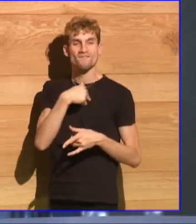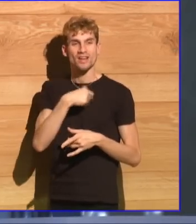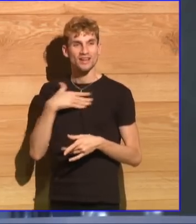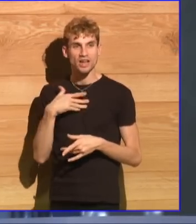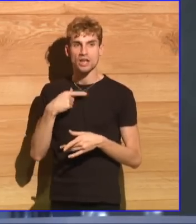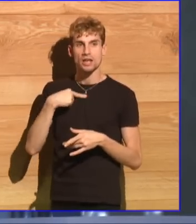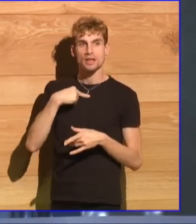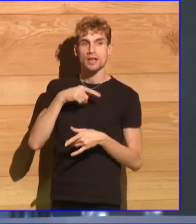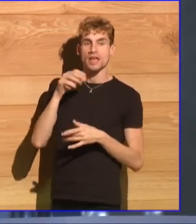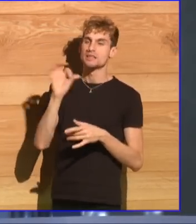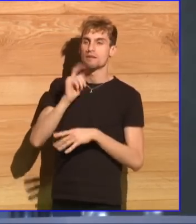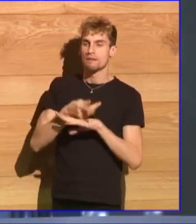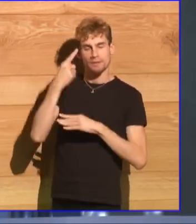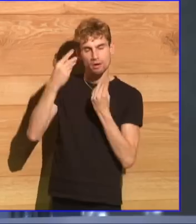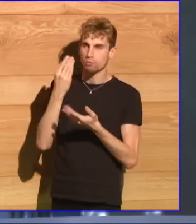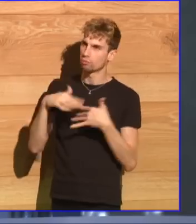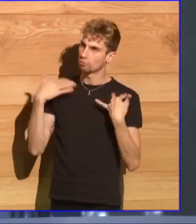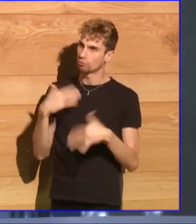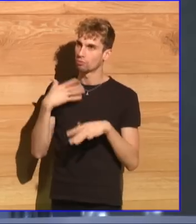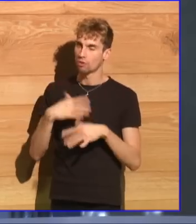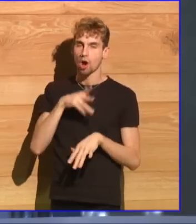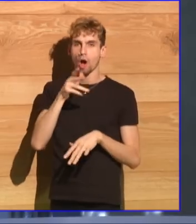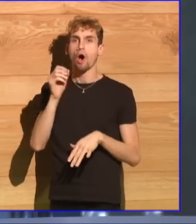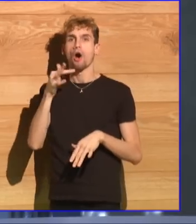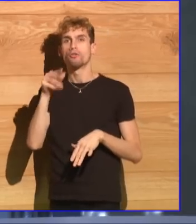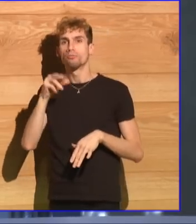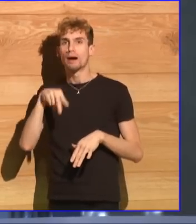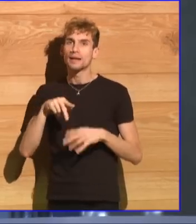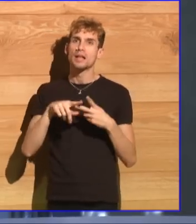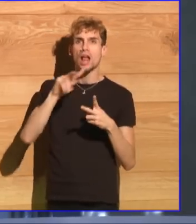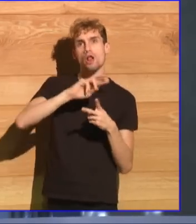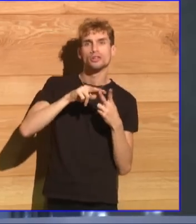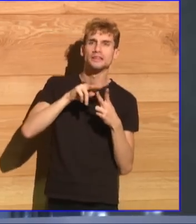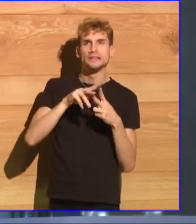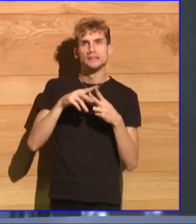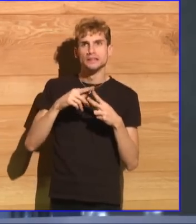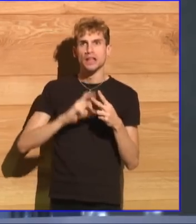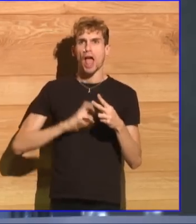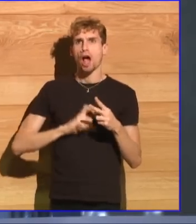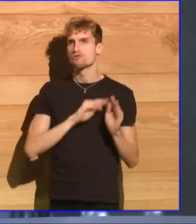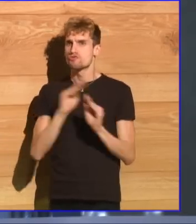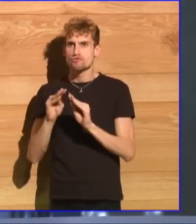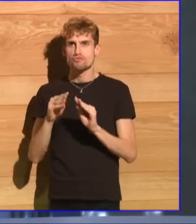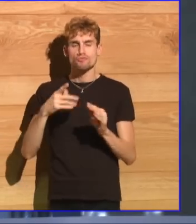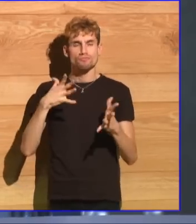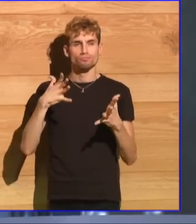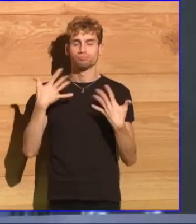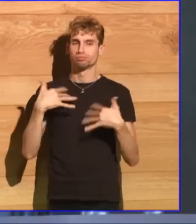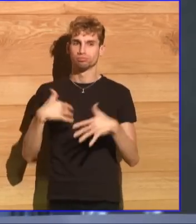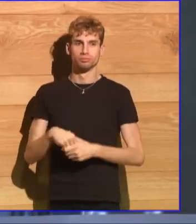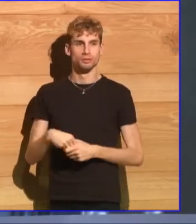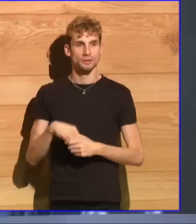de Dustin Hoffman con el ego enorme de Richard Dreyfuss, a quien él conocía muy bien, dice, esto va a ser inmanejable. Supongo que también pensaba en el suyo